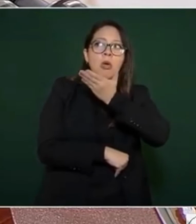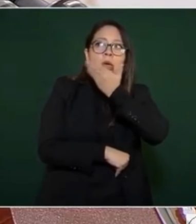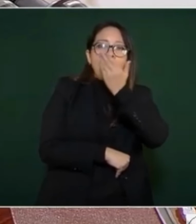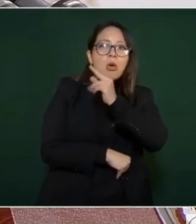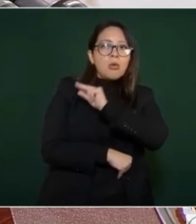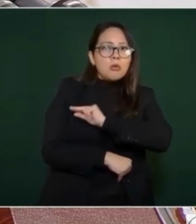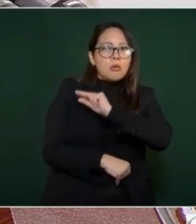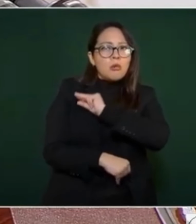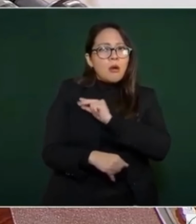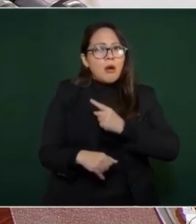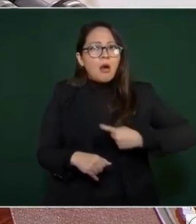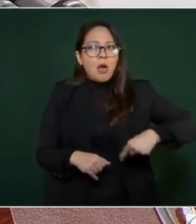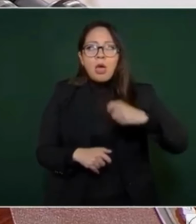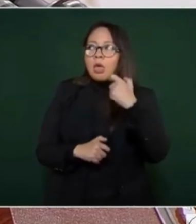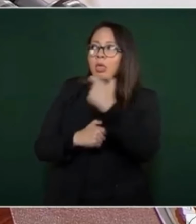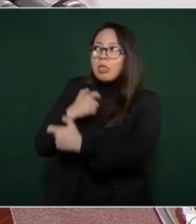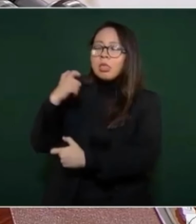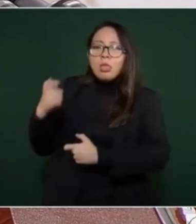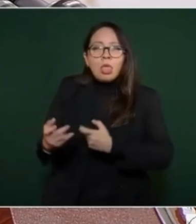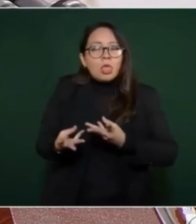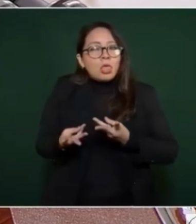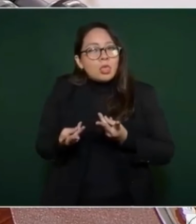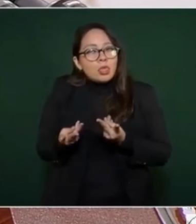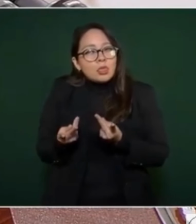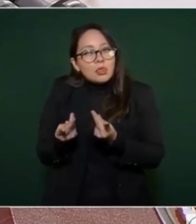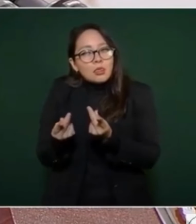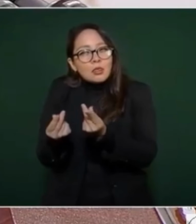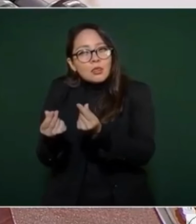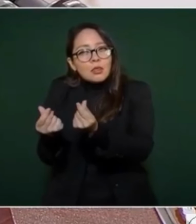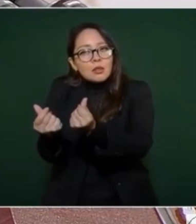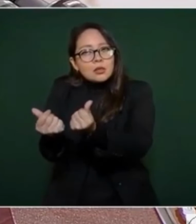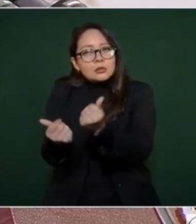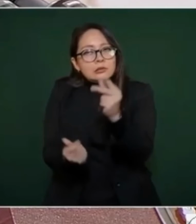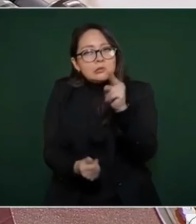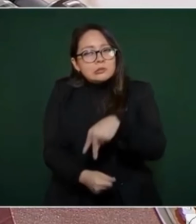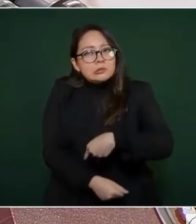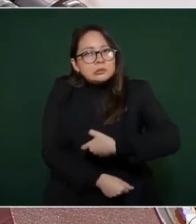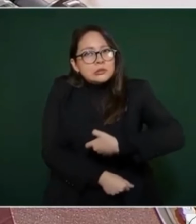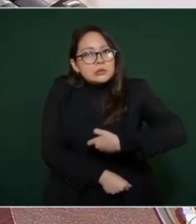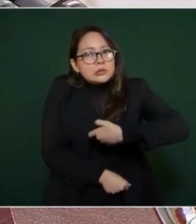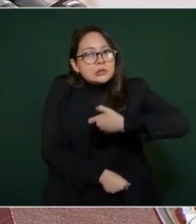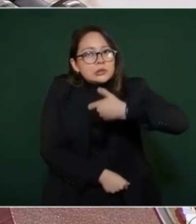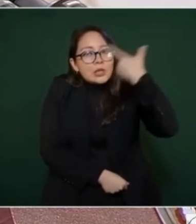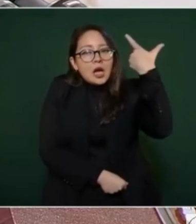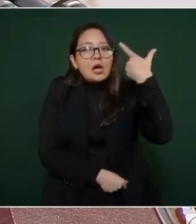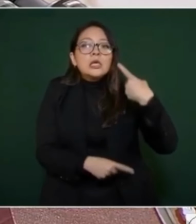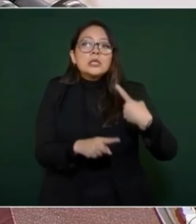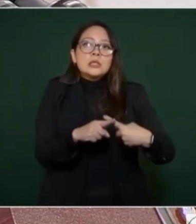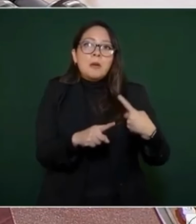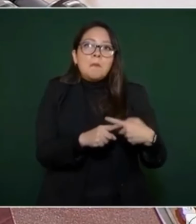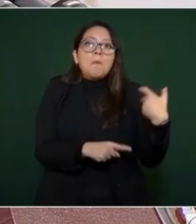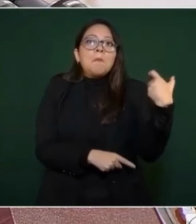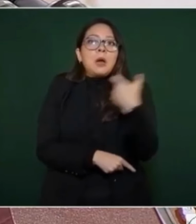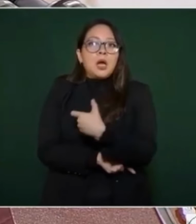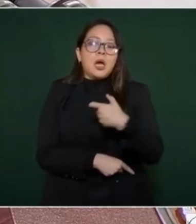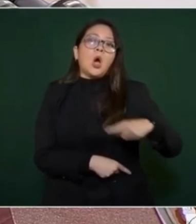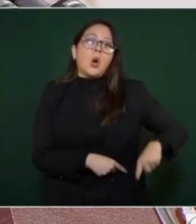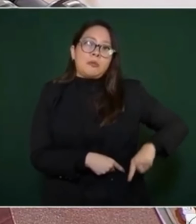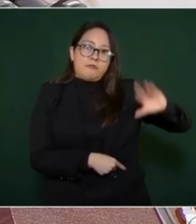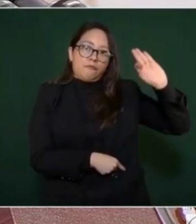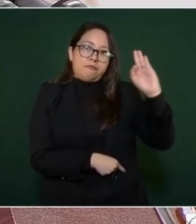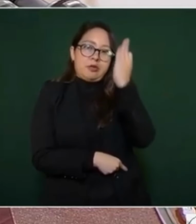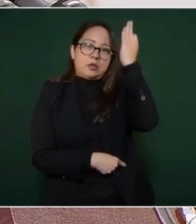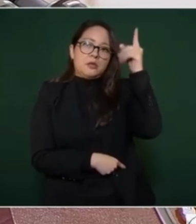cuestan y le costaban más dinero al gobierno federal.